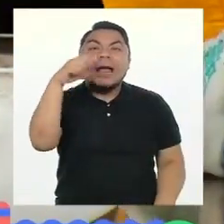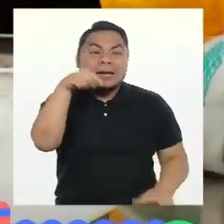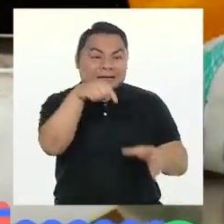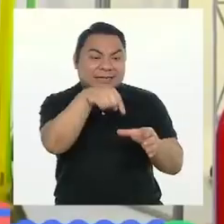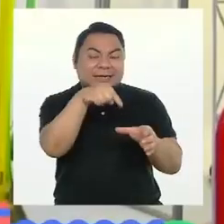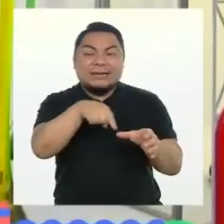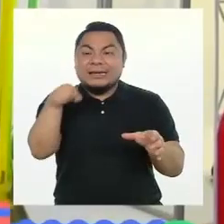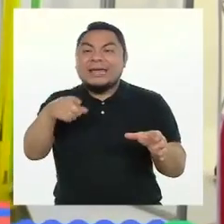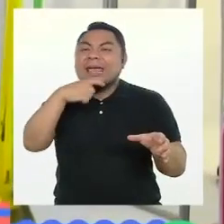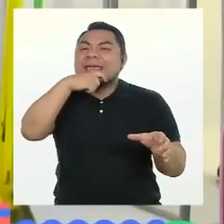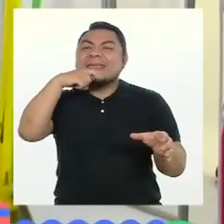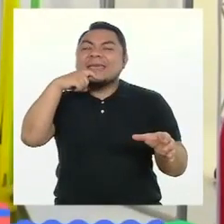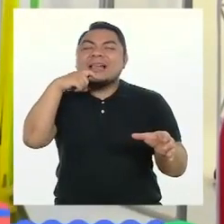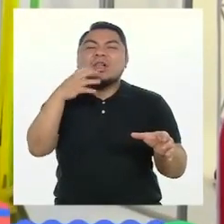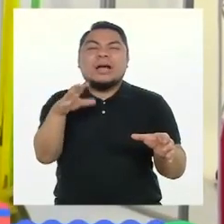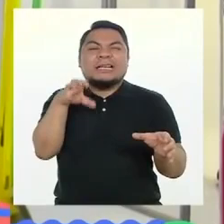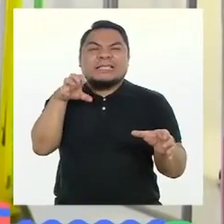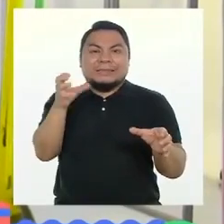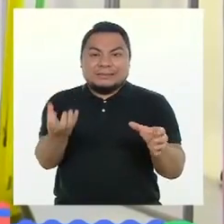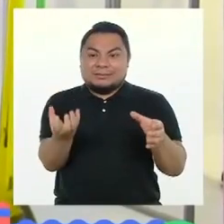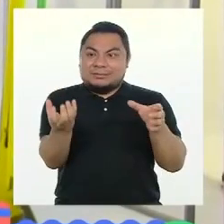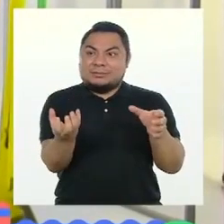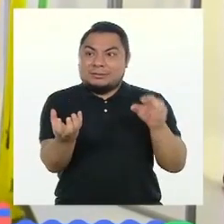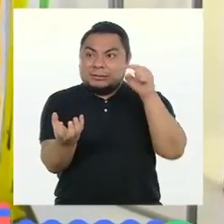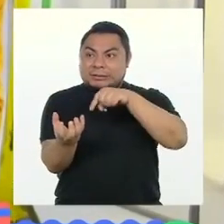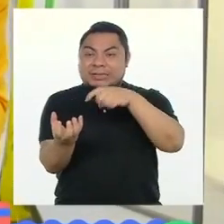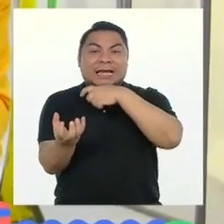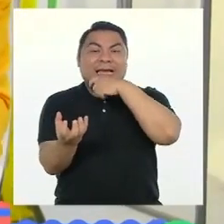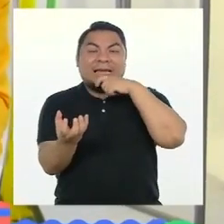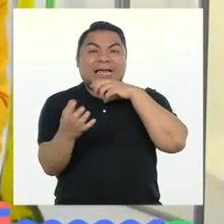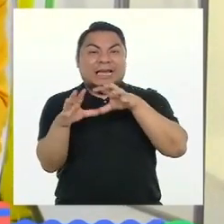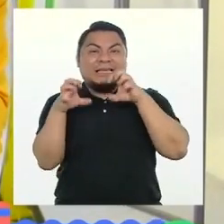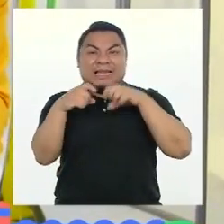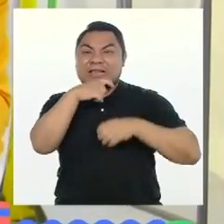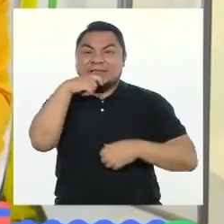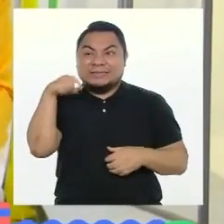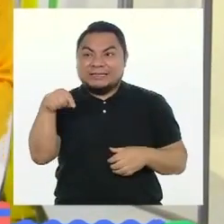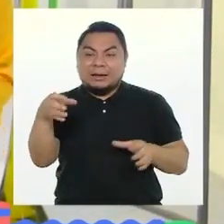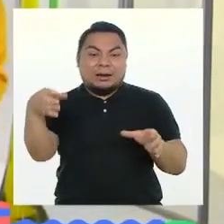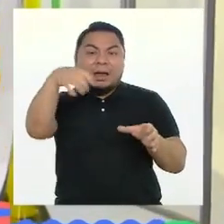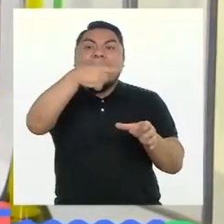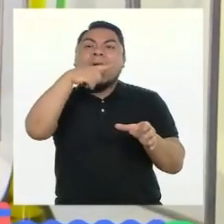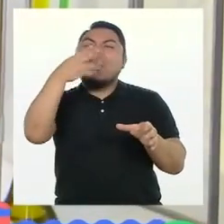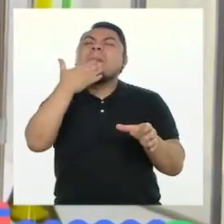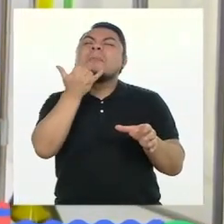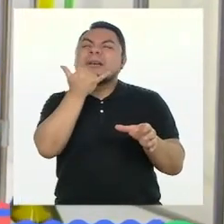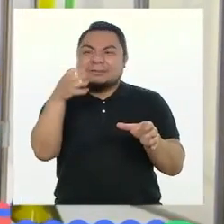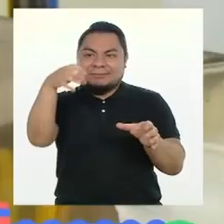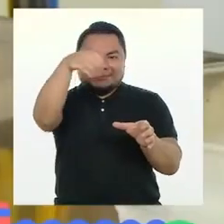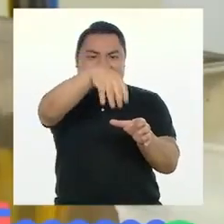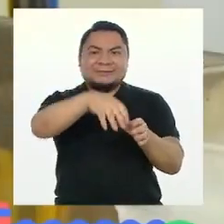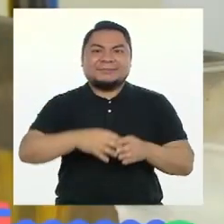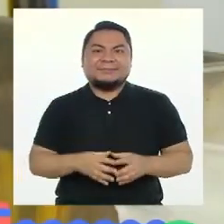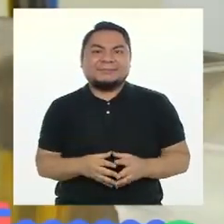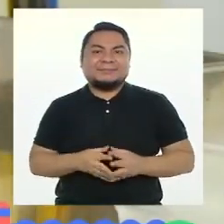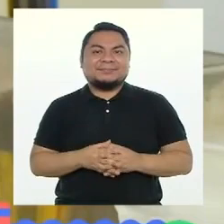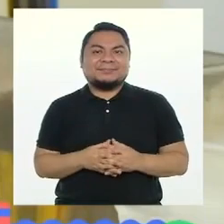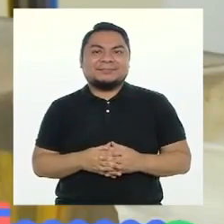hielo seco. Veamos qué pasa si coloco este bloque de hielo seco en el agua.